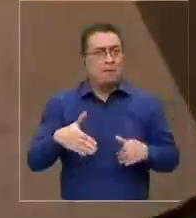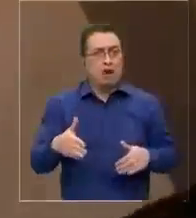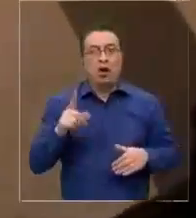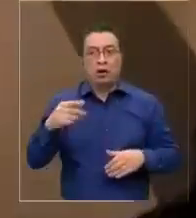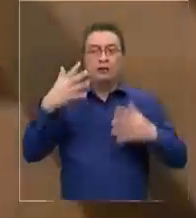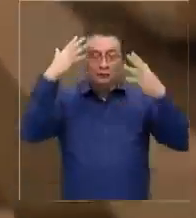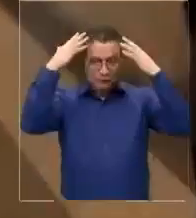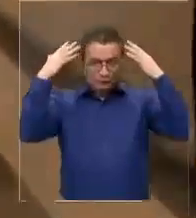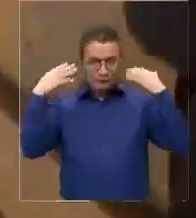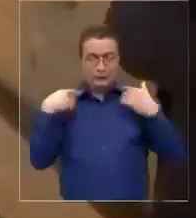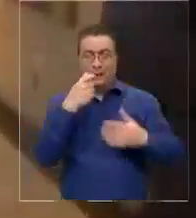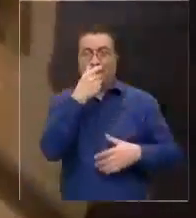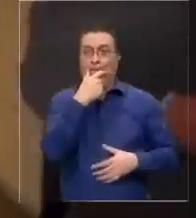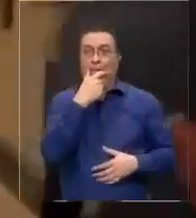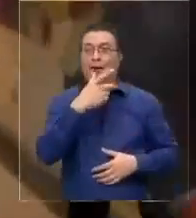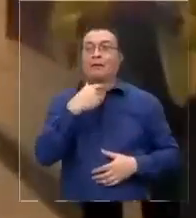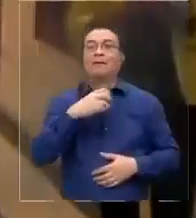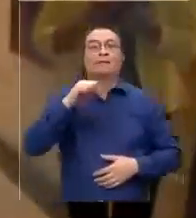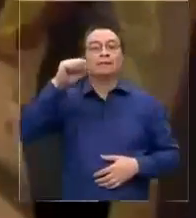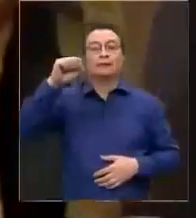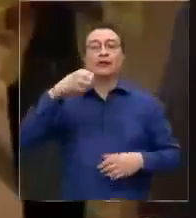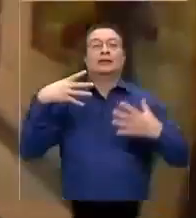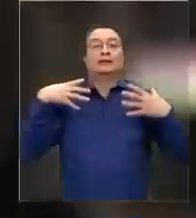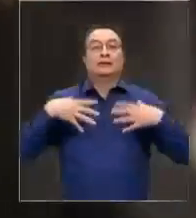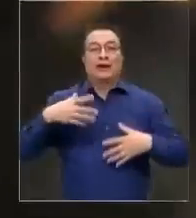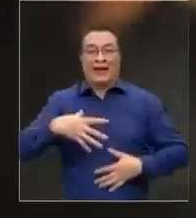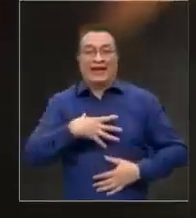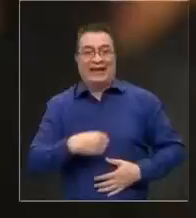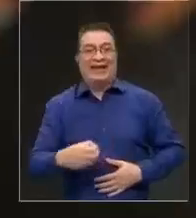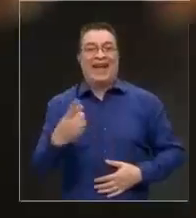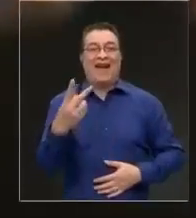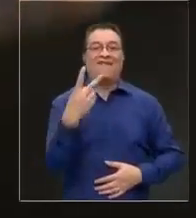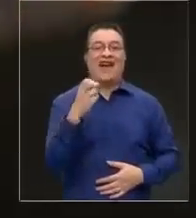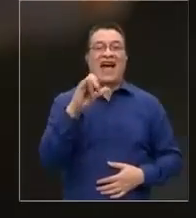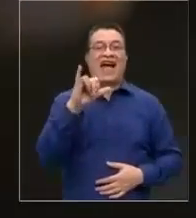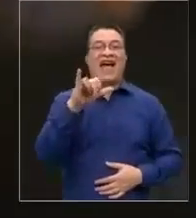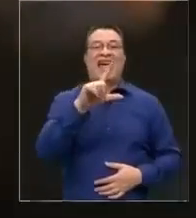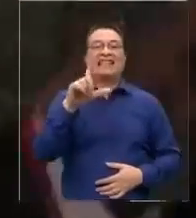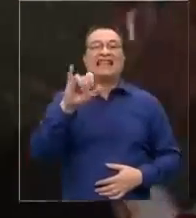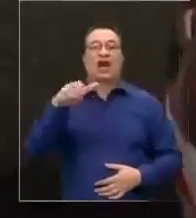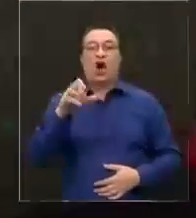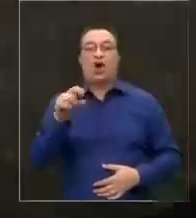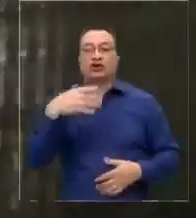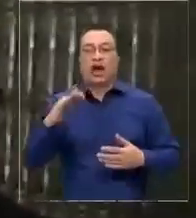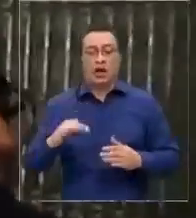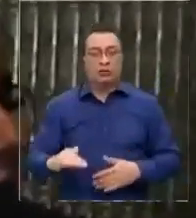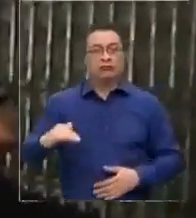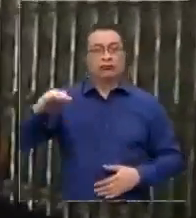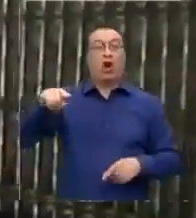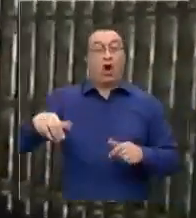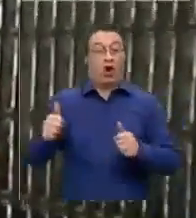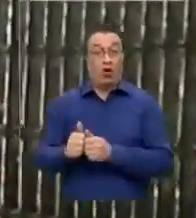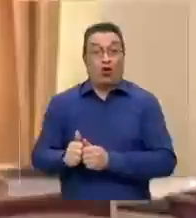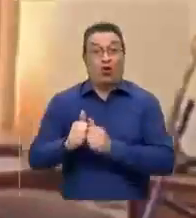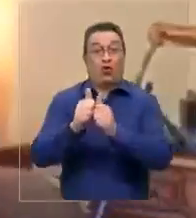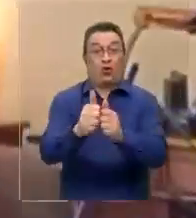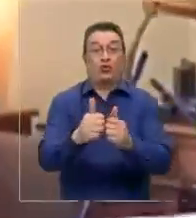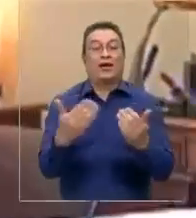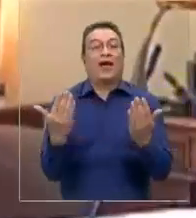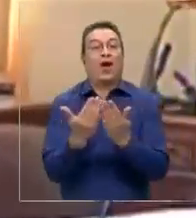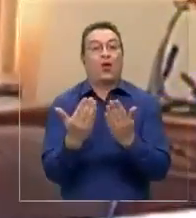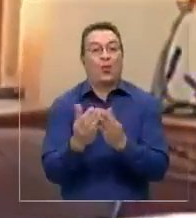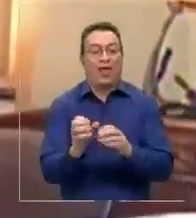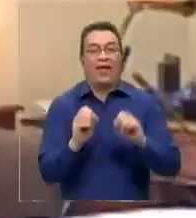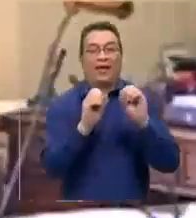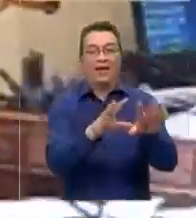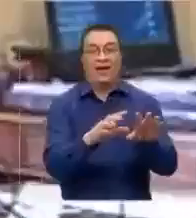la cabellera de Giorgio, la chaqueta de cuero de Boric y la hija de Camila Vallejo creció. E incluso hoy la llevó temprano a su primer día de clases.